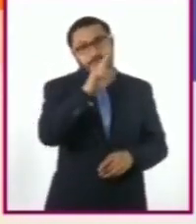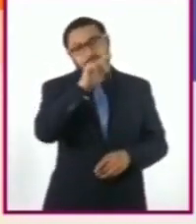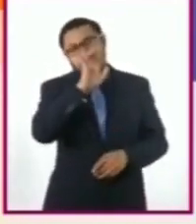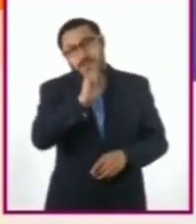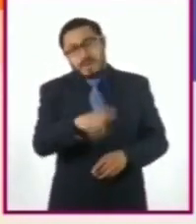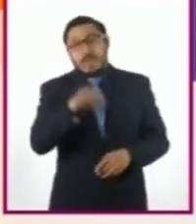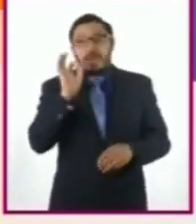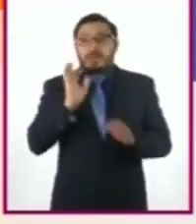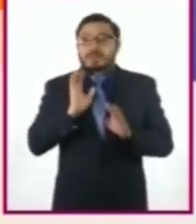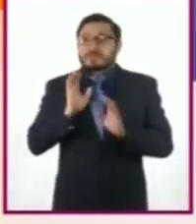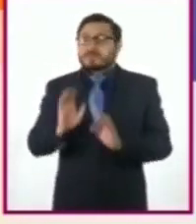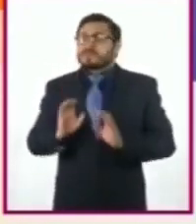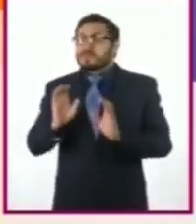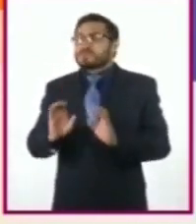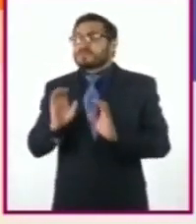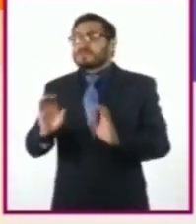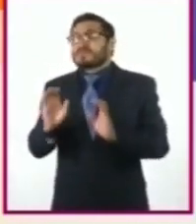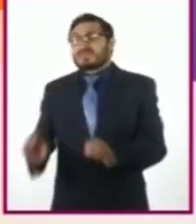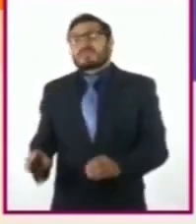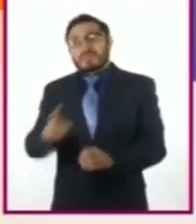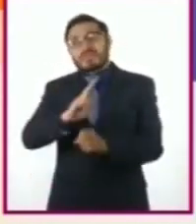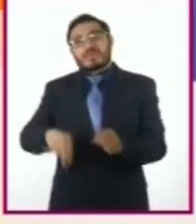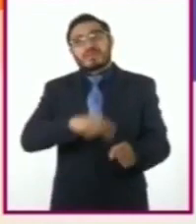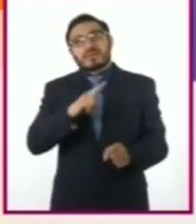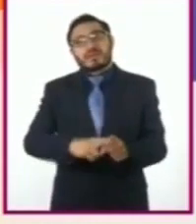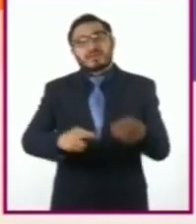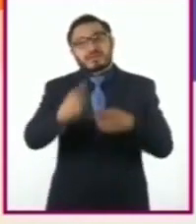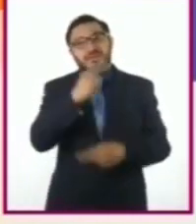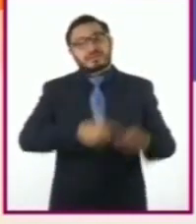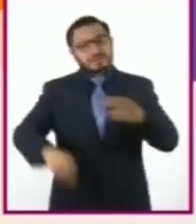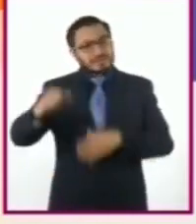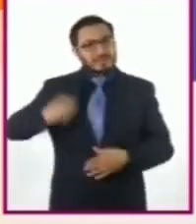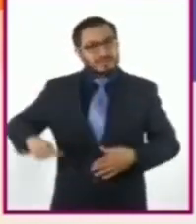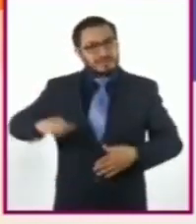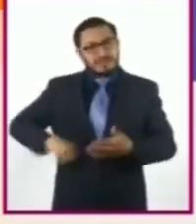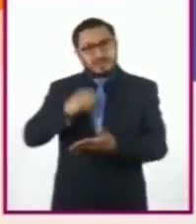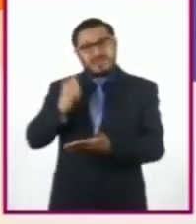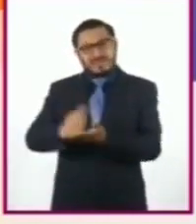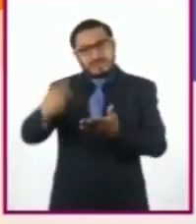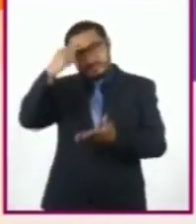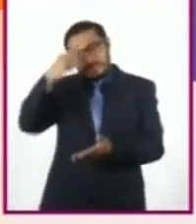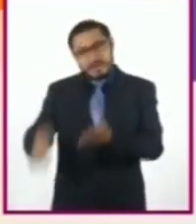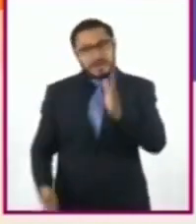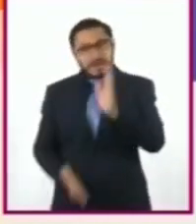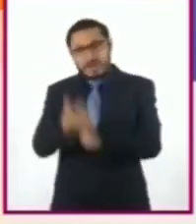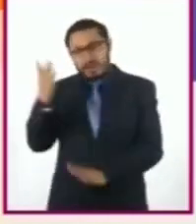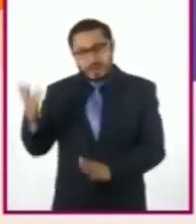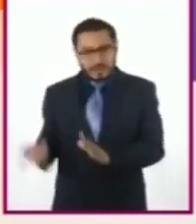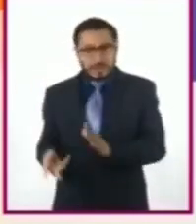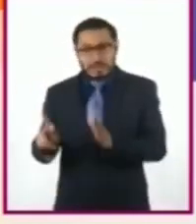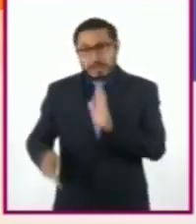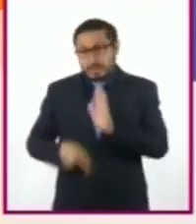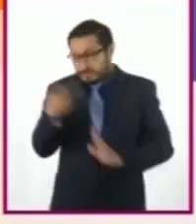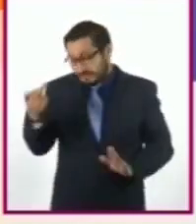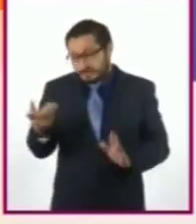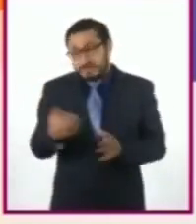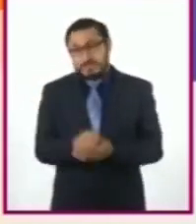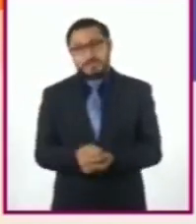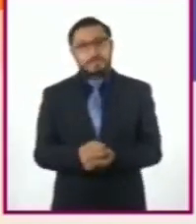naturales volviesen a la antigua metrópoli para darle vida de nuevo, y que entre ellos